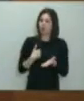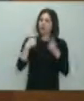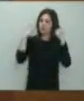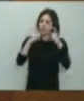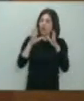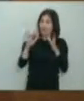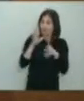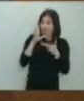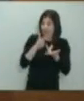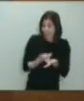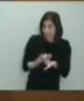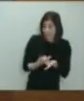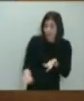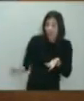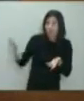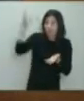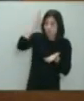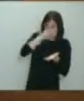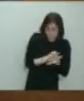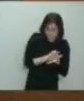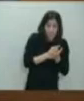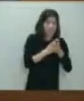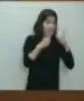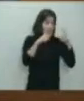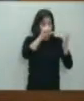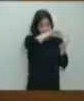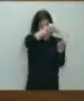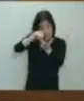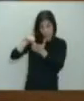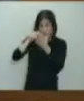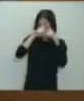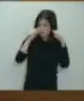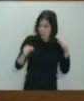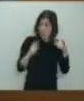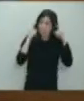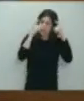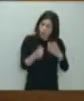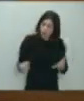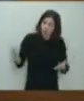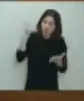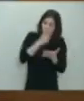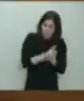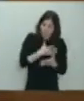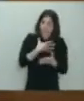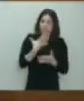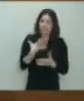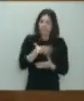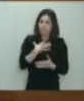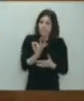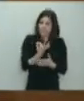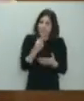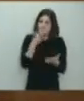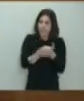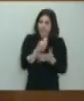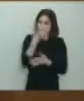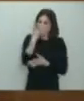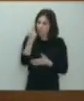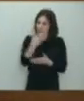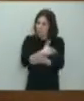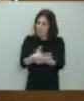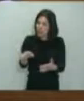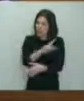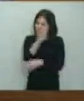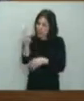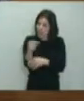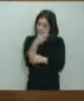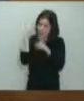ahora volver a pedirles a los asturianos un esfuerzo suplementario que les va a costar 41 millones de euros que van a pagar a los bancos para